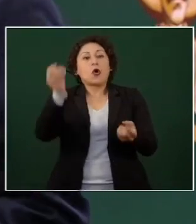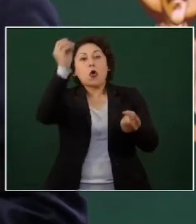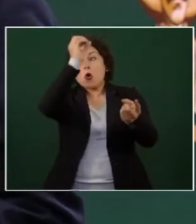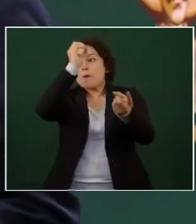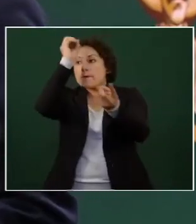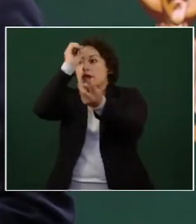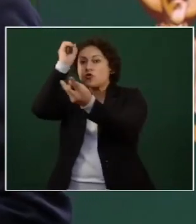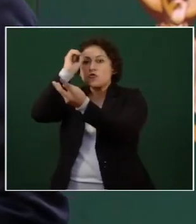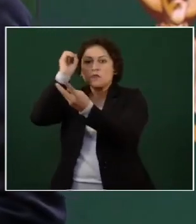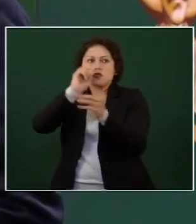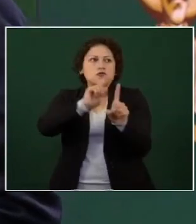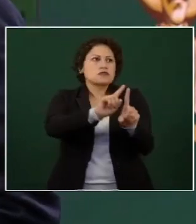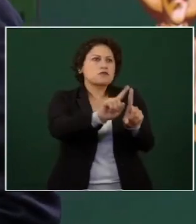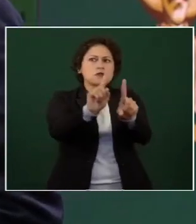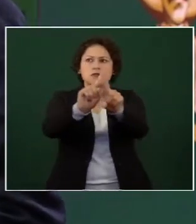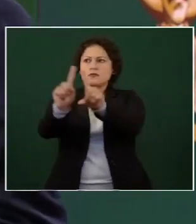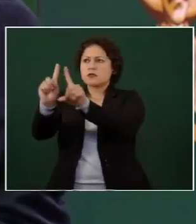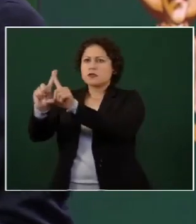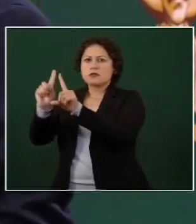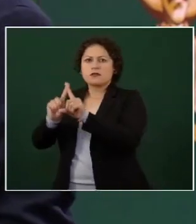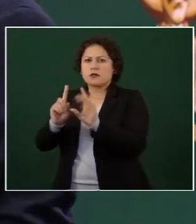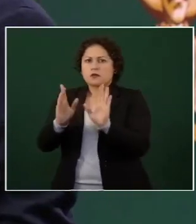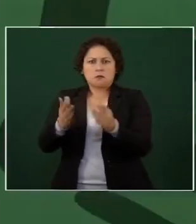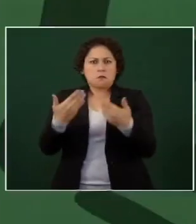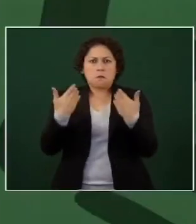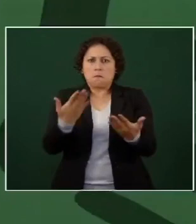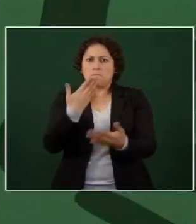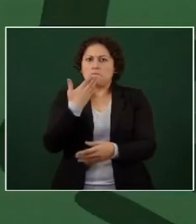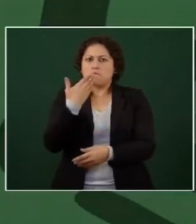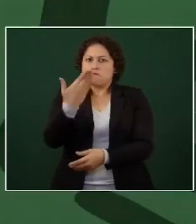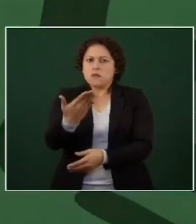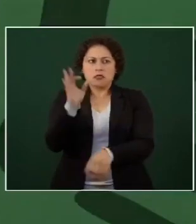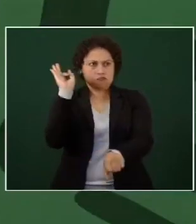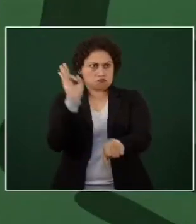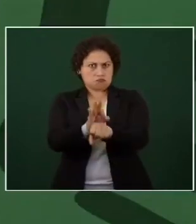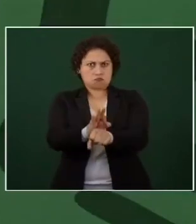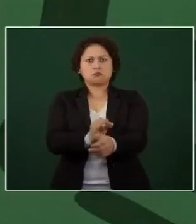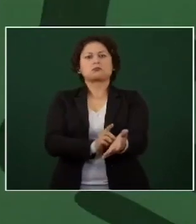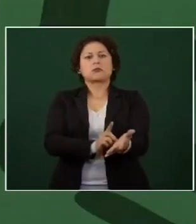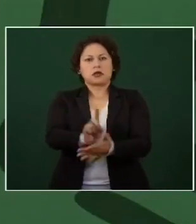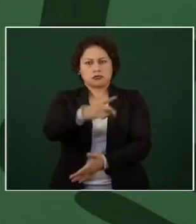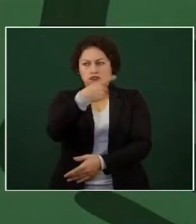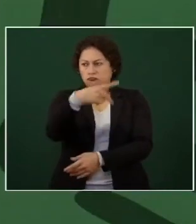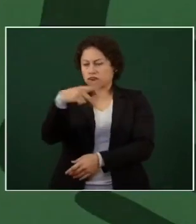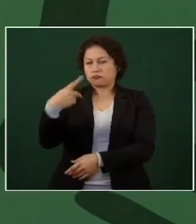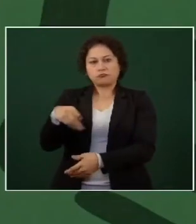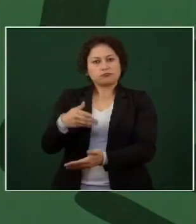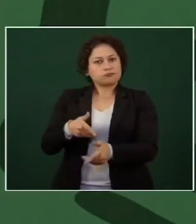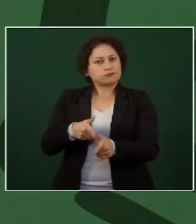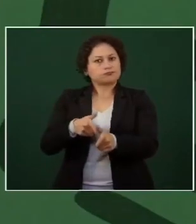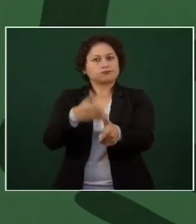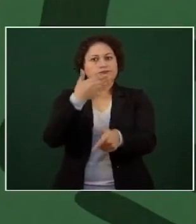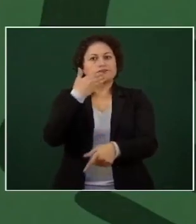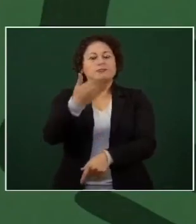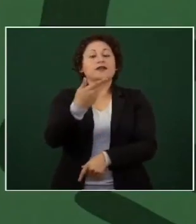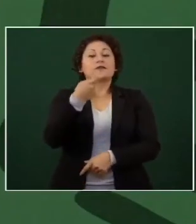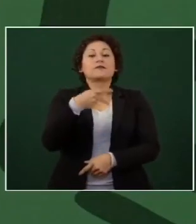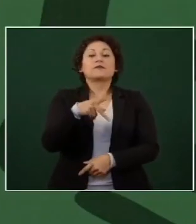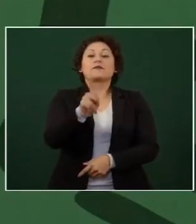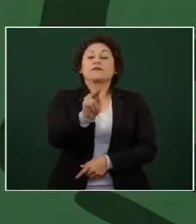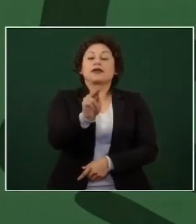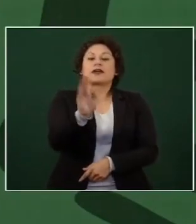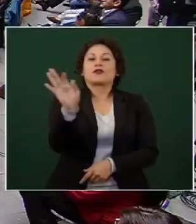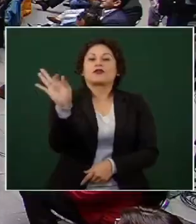se tiene que garantizar el derecho a disentir, pero ya dar un paso de